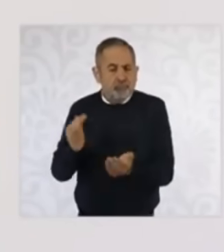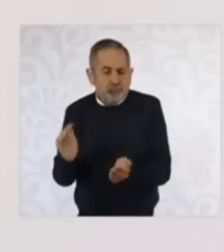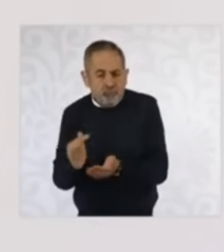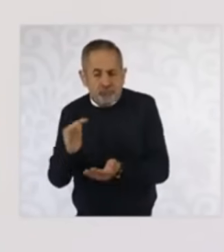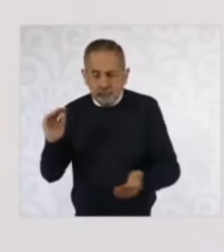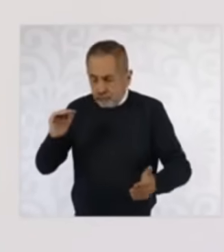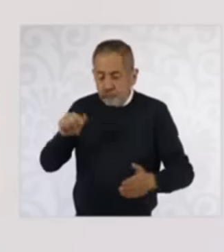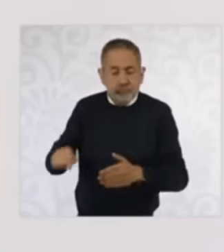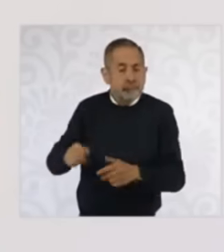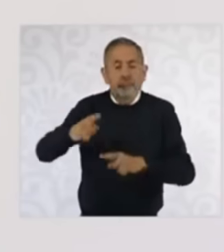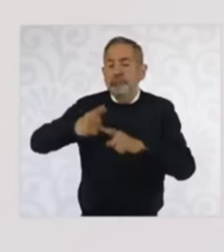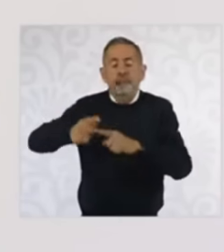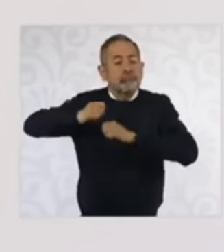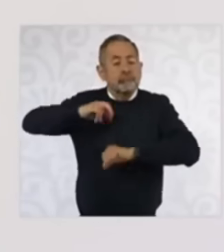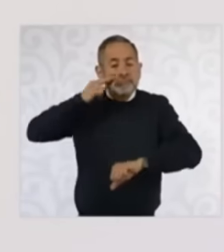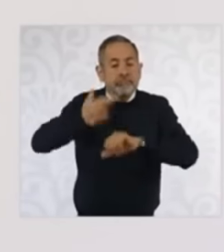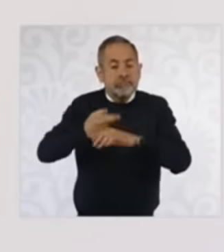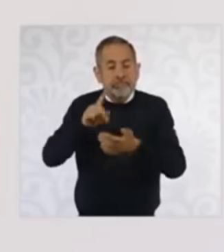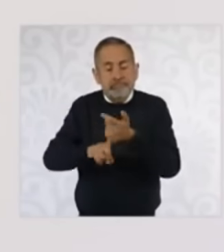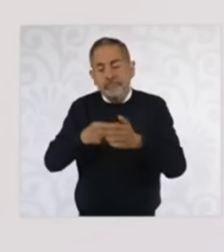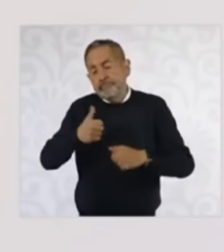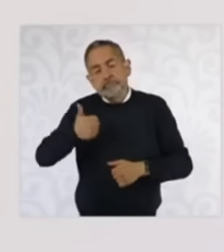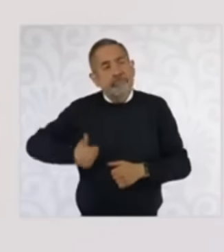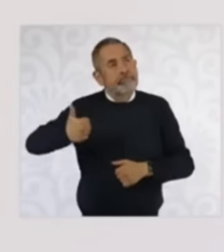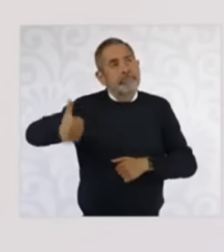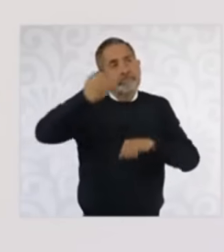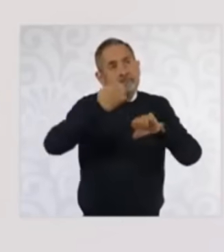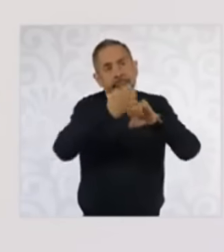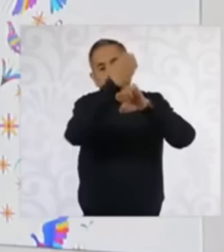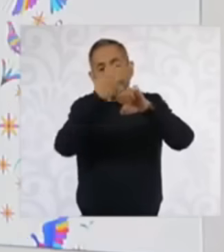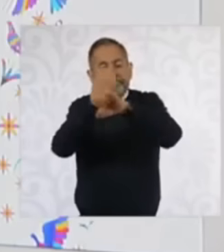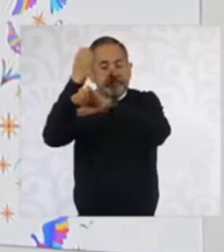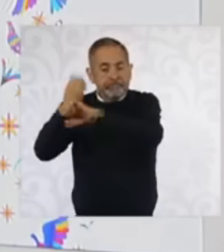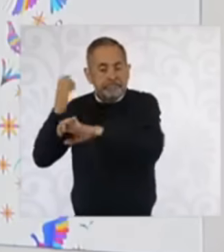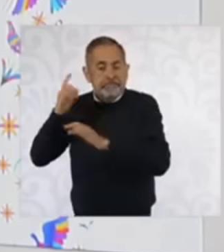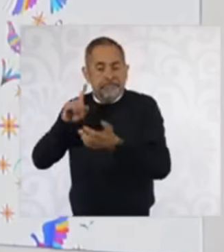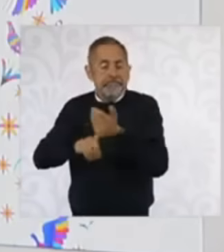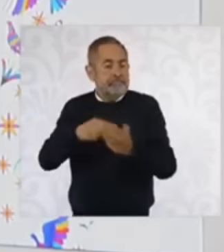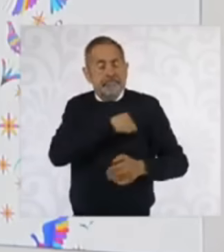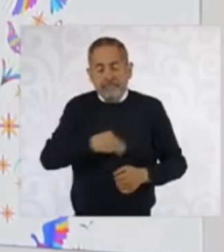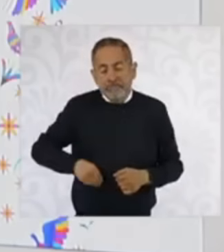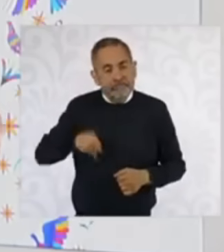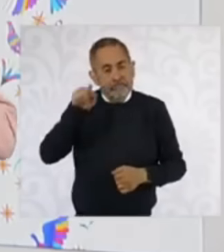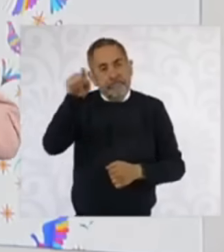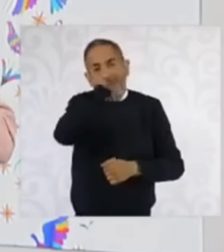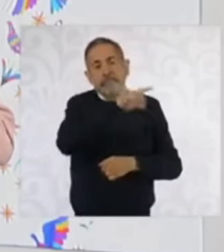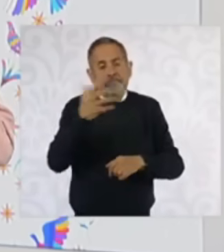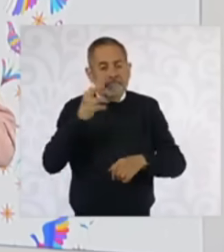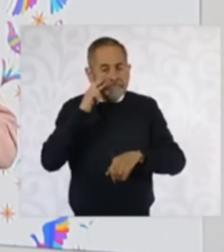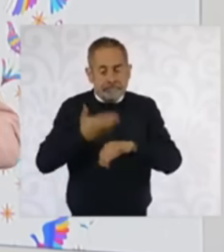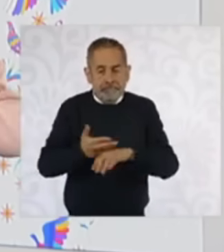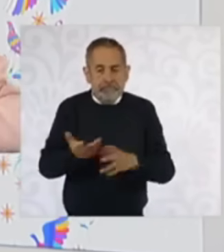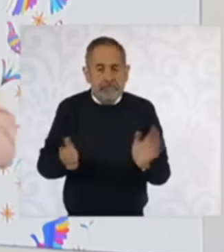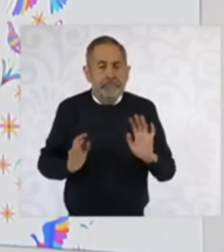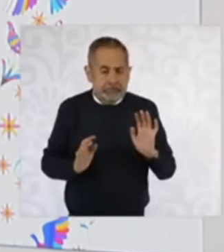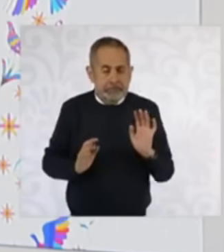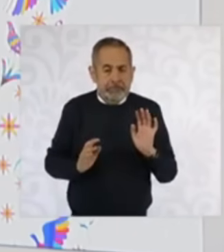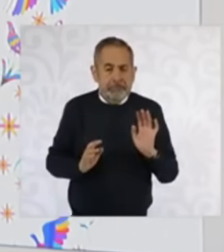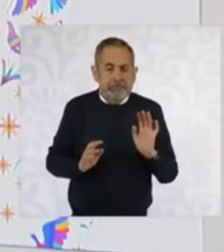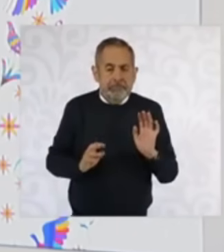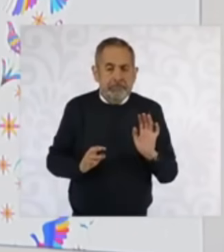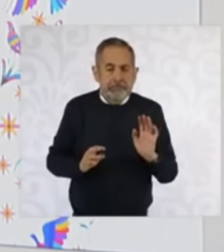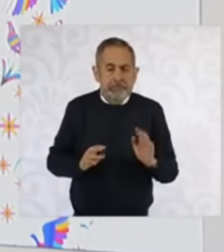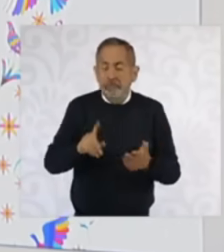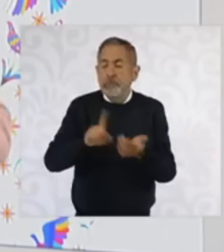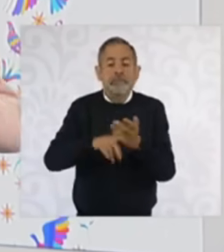animales queda en las entidades de la República Incluso en municipios entonces son parte de inclusive cuando se